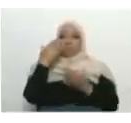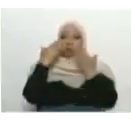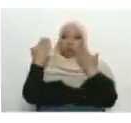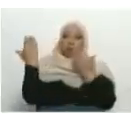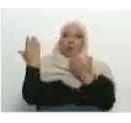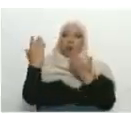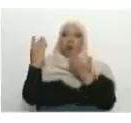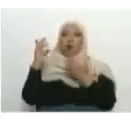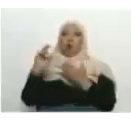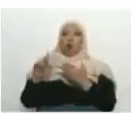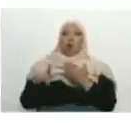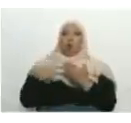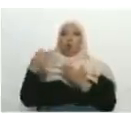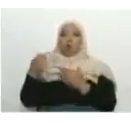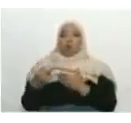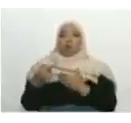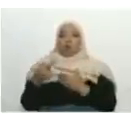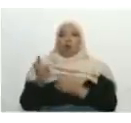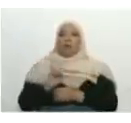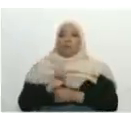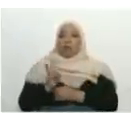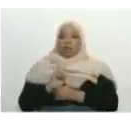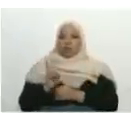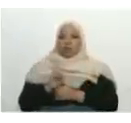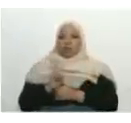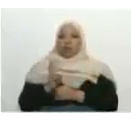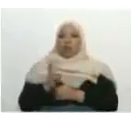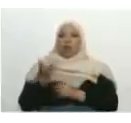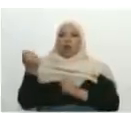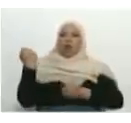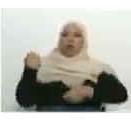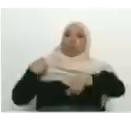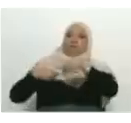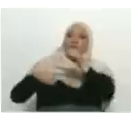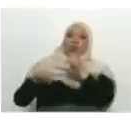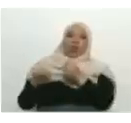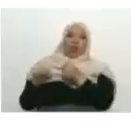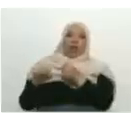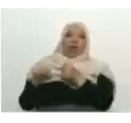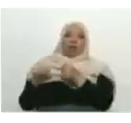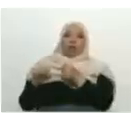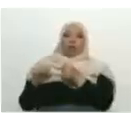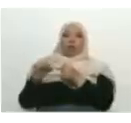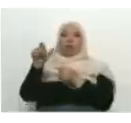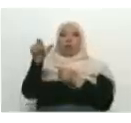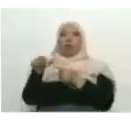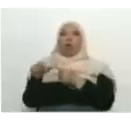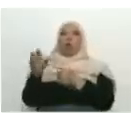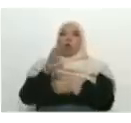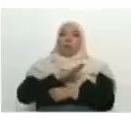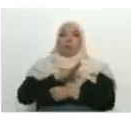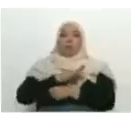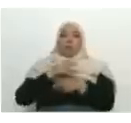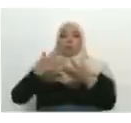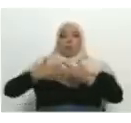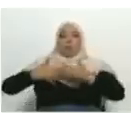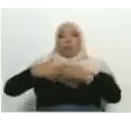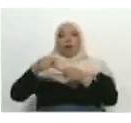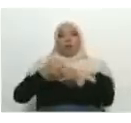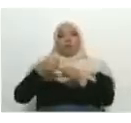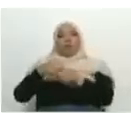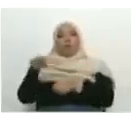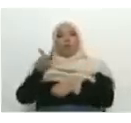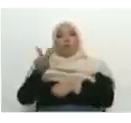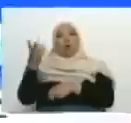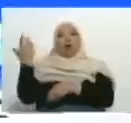luego se hacen llamar procurador de Venezuela, pero para defender el patrimonio de Venezuela, no, para defender las empresas que ya